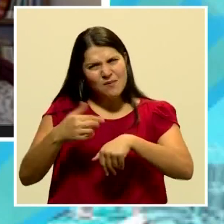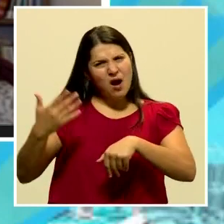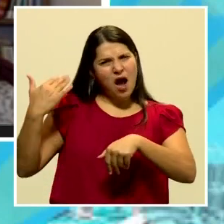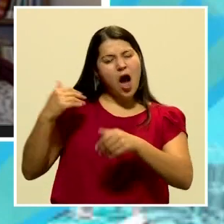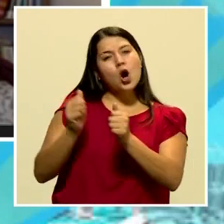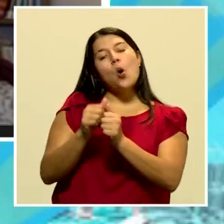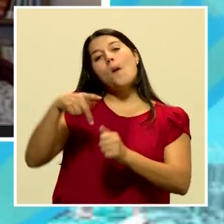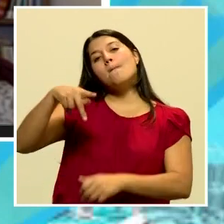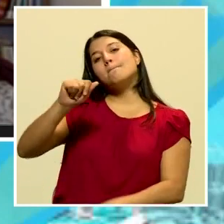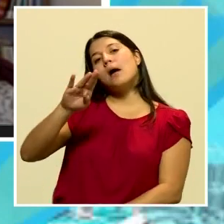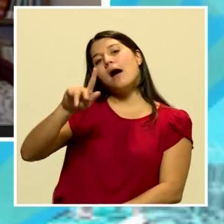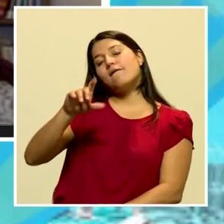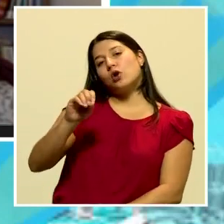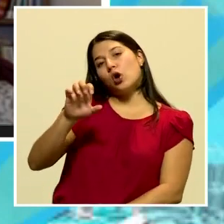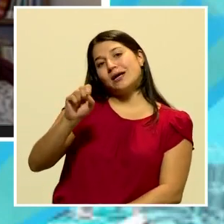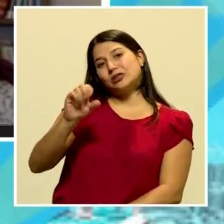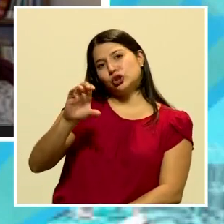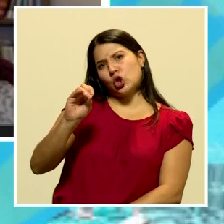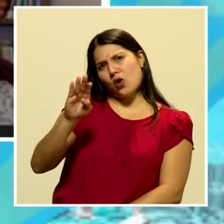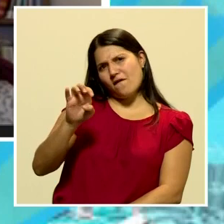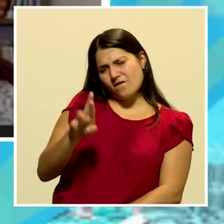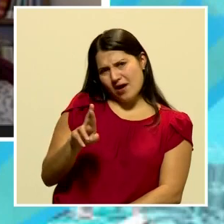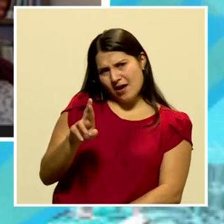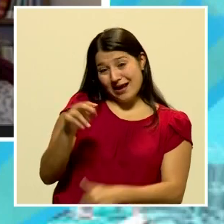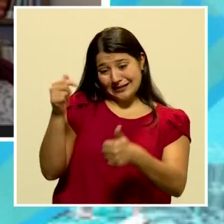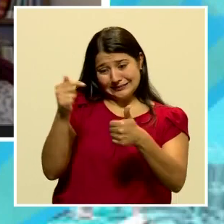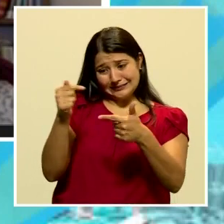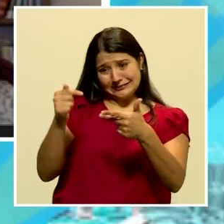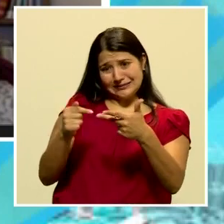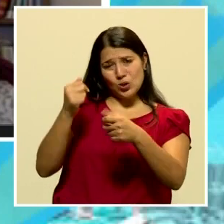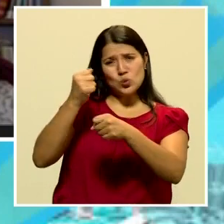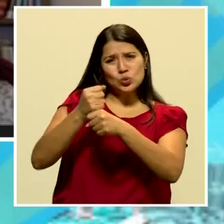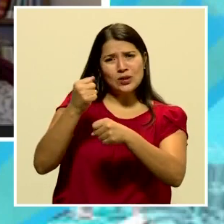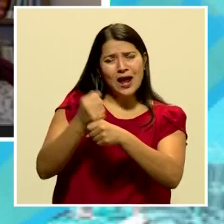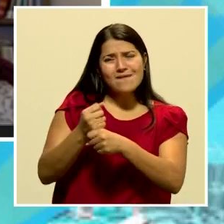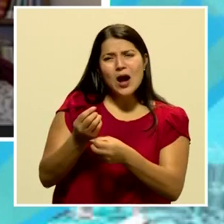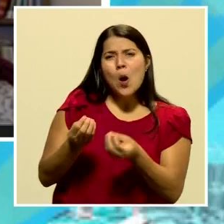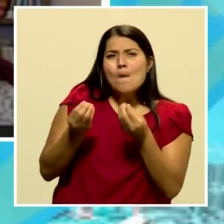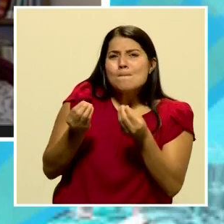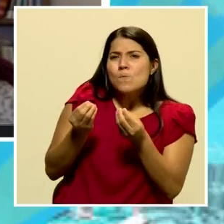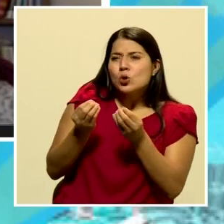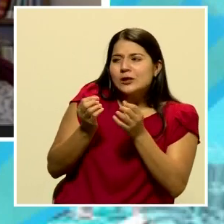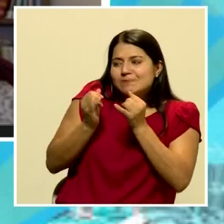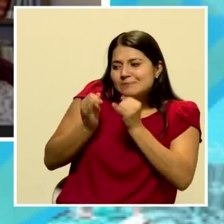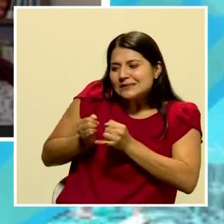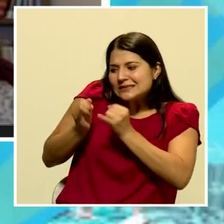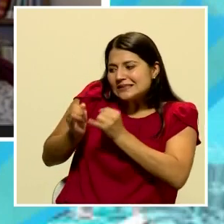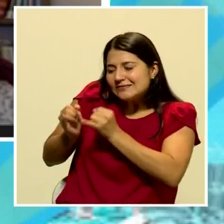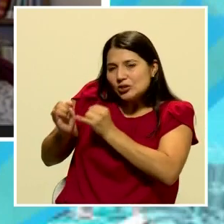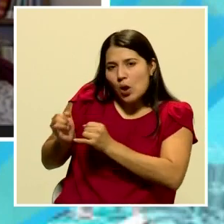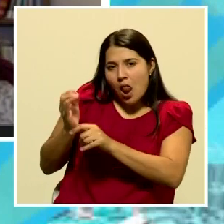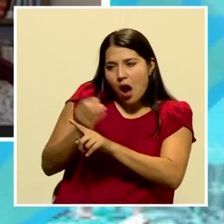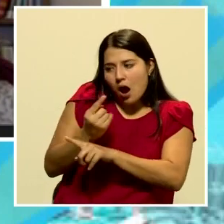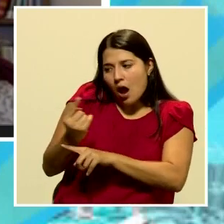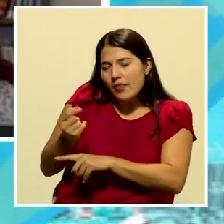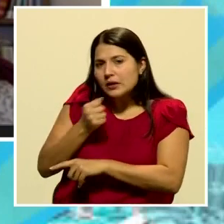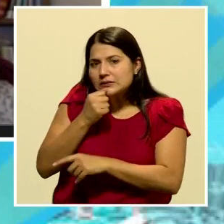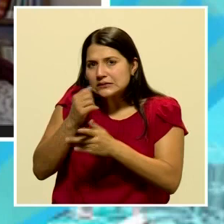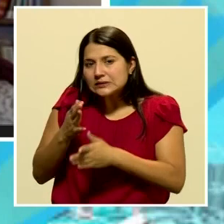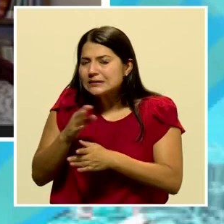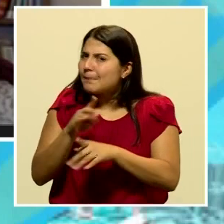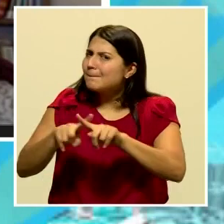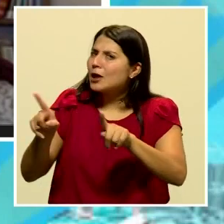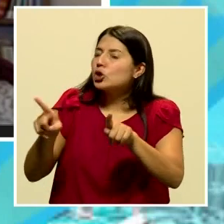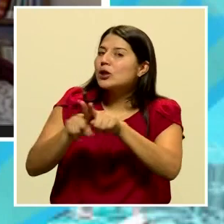Pablo Escobar. Este trabajo era una labor muy individual de cada reportero, aunque también requería